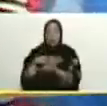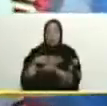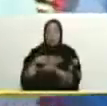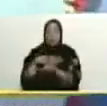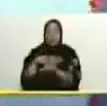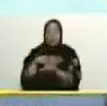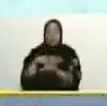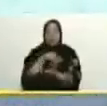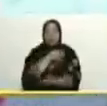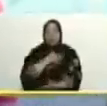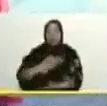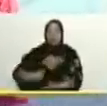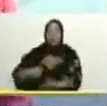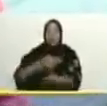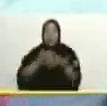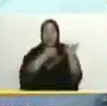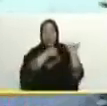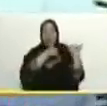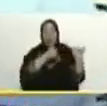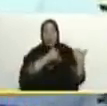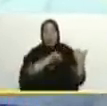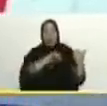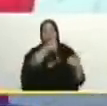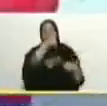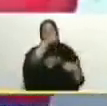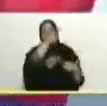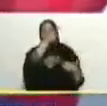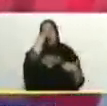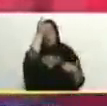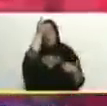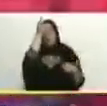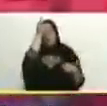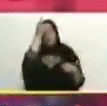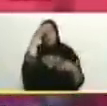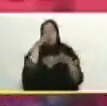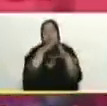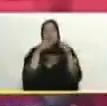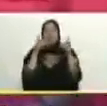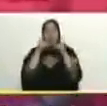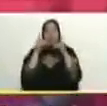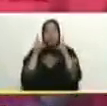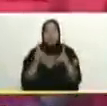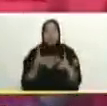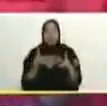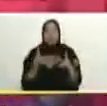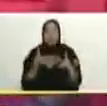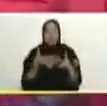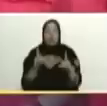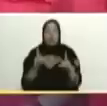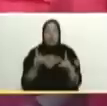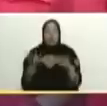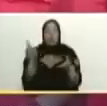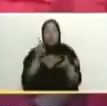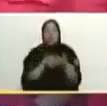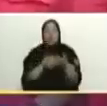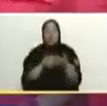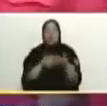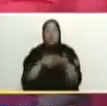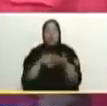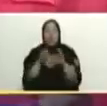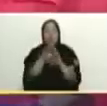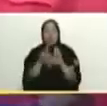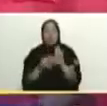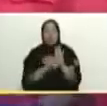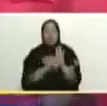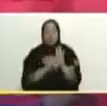Como presidente encargado, Diosdado, para que tomara las riendas de la recuperación del hilo